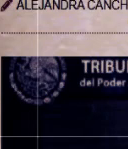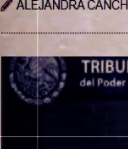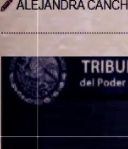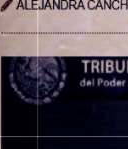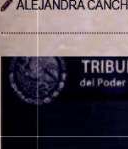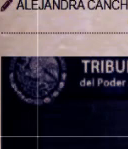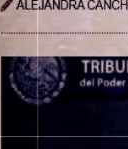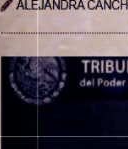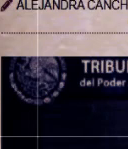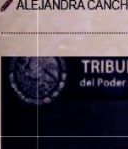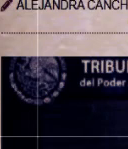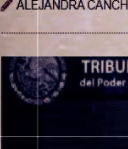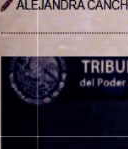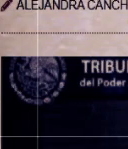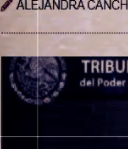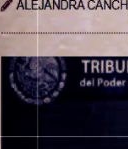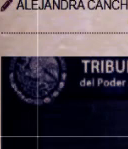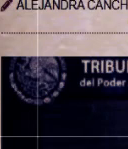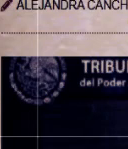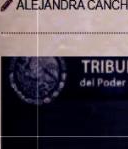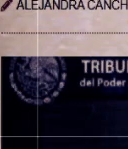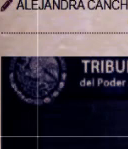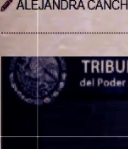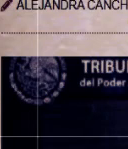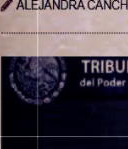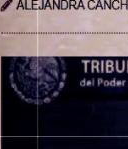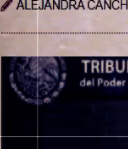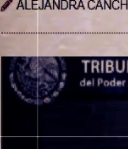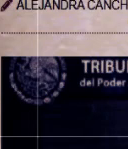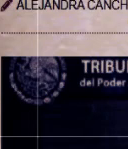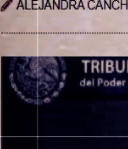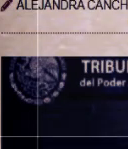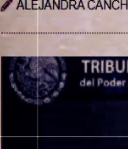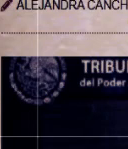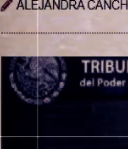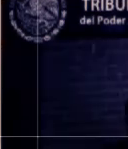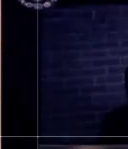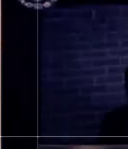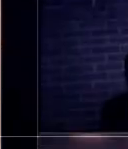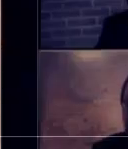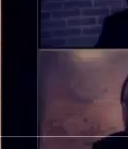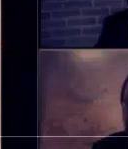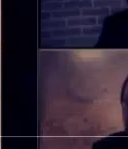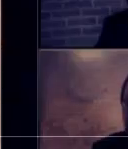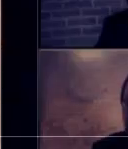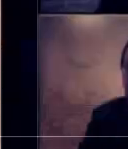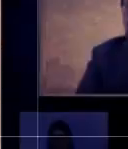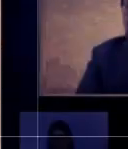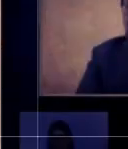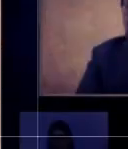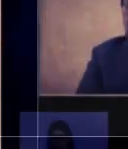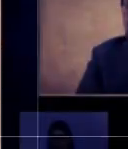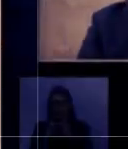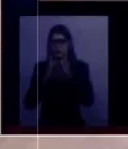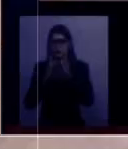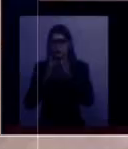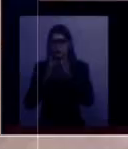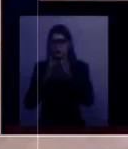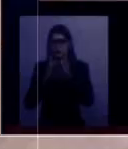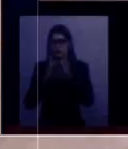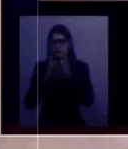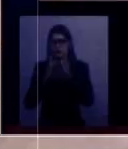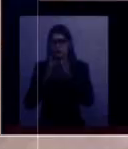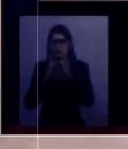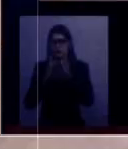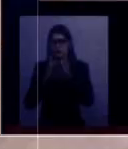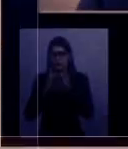un nuevo partido y que anden libres como si nada eso es lo bueno que es bueno por ahí publicaba yo el día de ayer en twitter